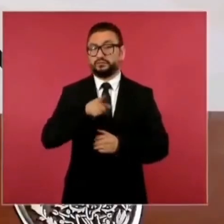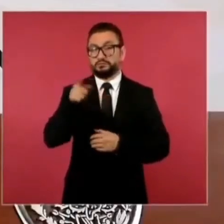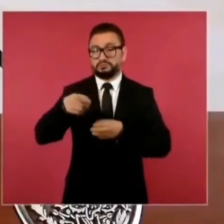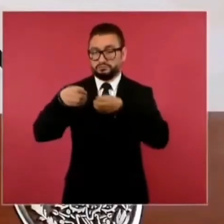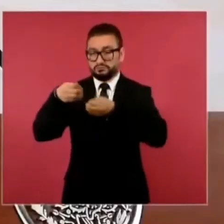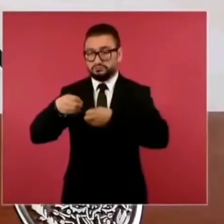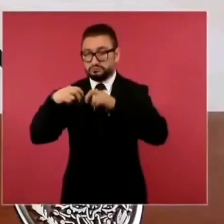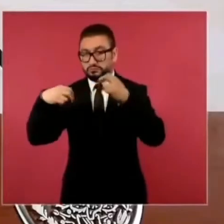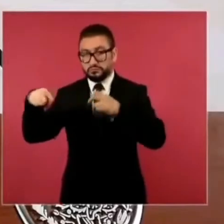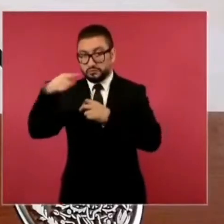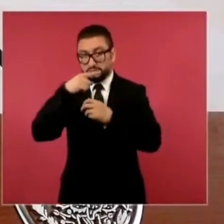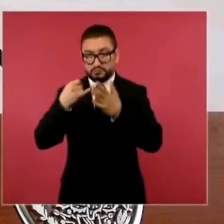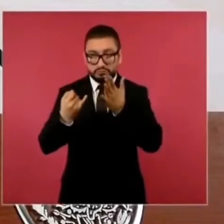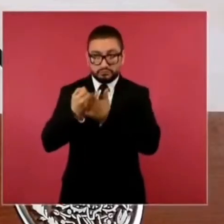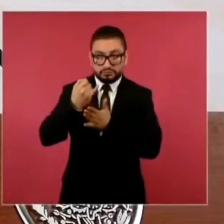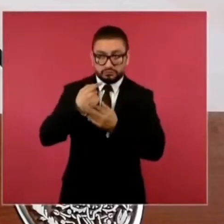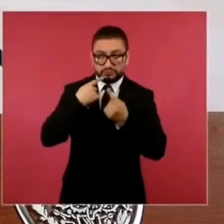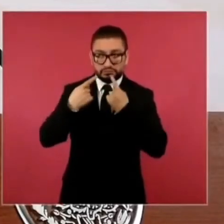ministros en este caso.